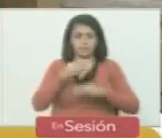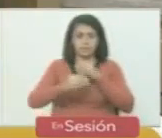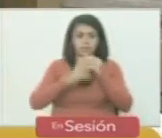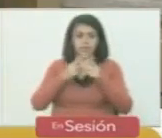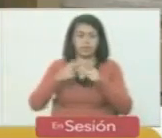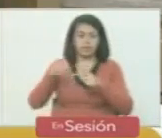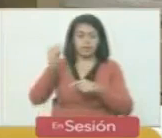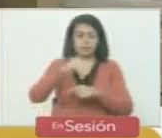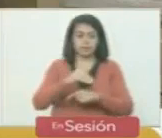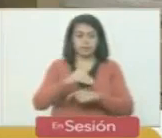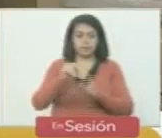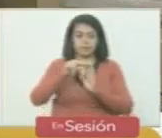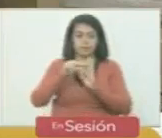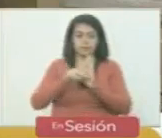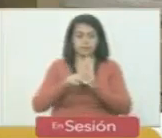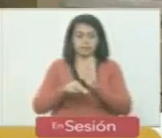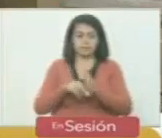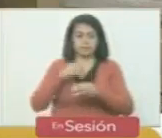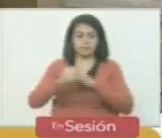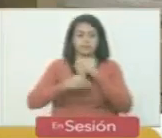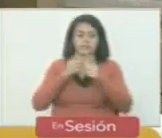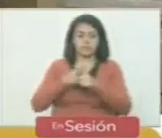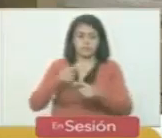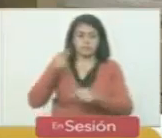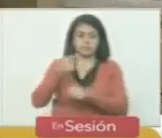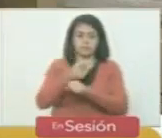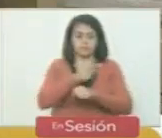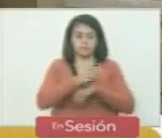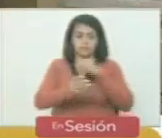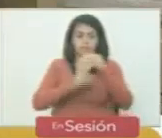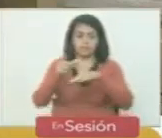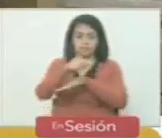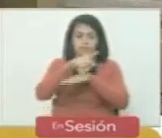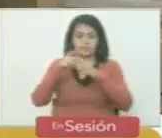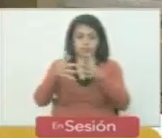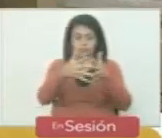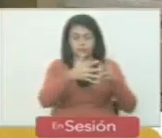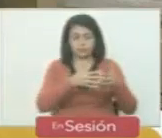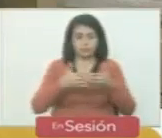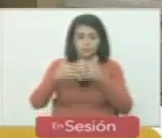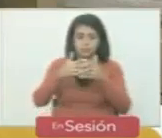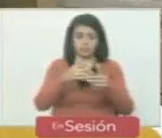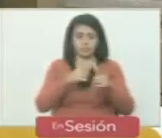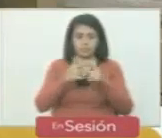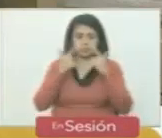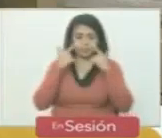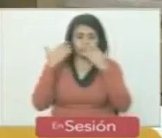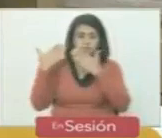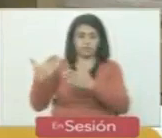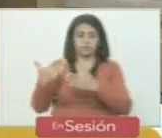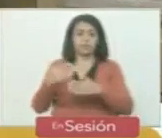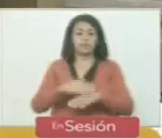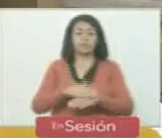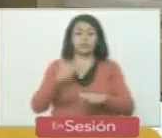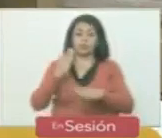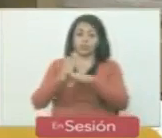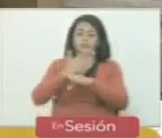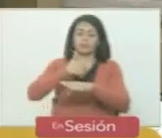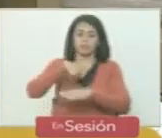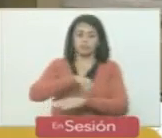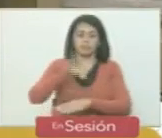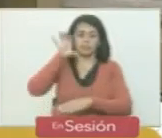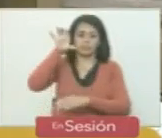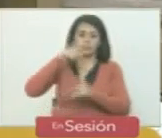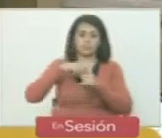medidas coercitivas unilaterales impuestas por el gobierno norteamericano, Canadá y Europa contra nuestra